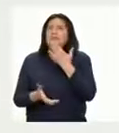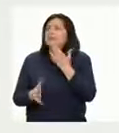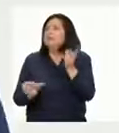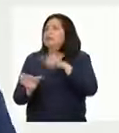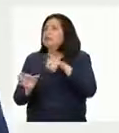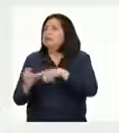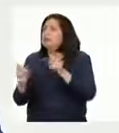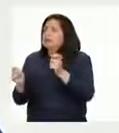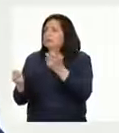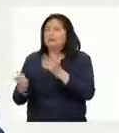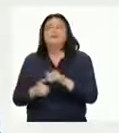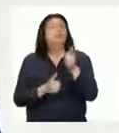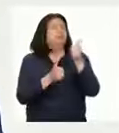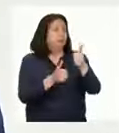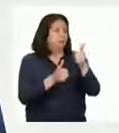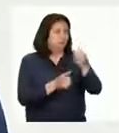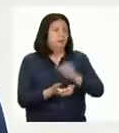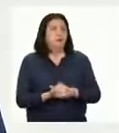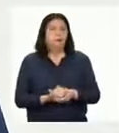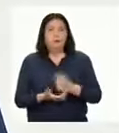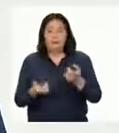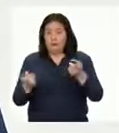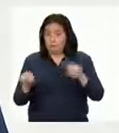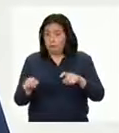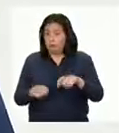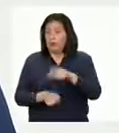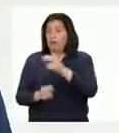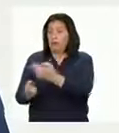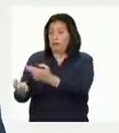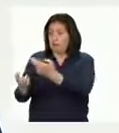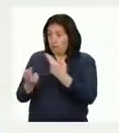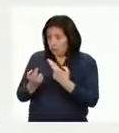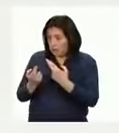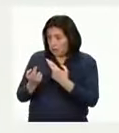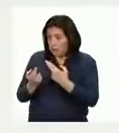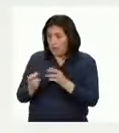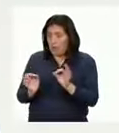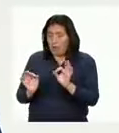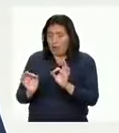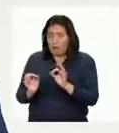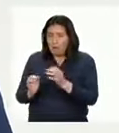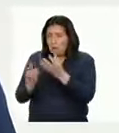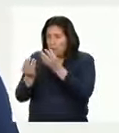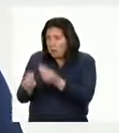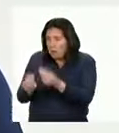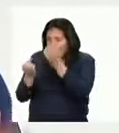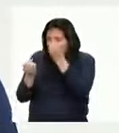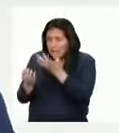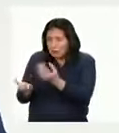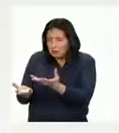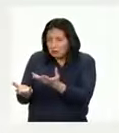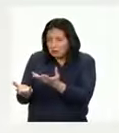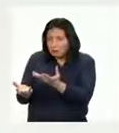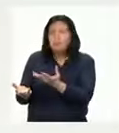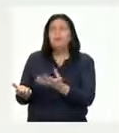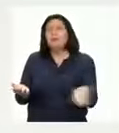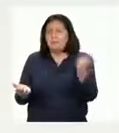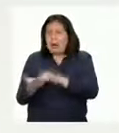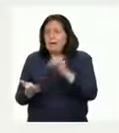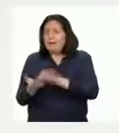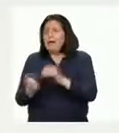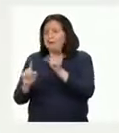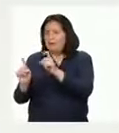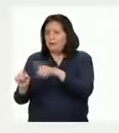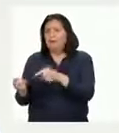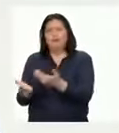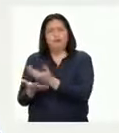participan? Muy bien. Cuando una respuesta no nos ofrece suficiente información, podemos realizar nuevas